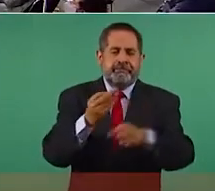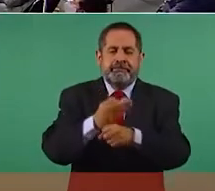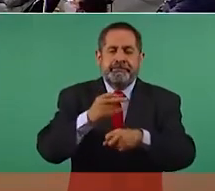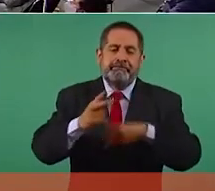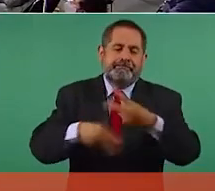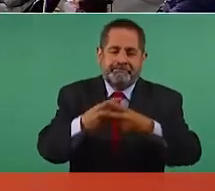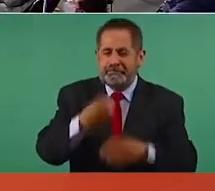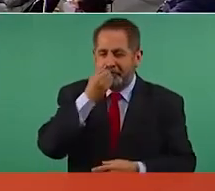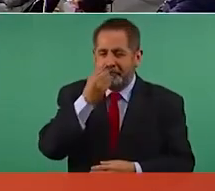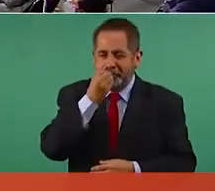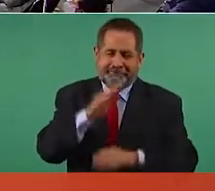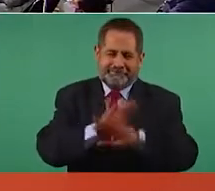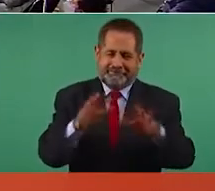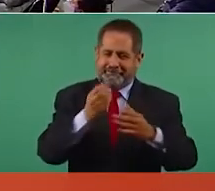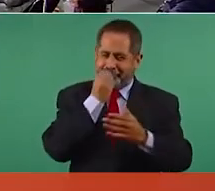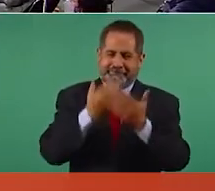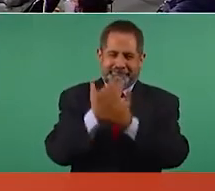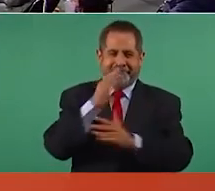desayunar.